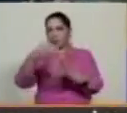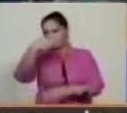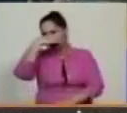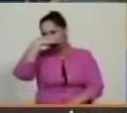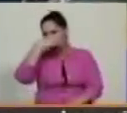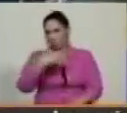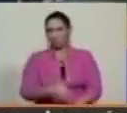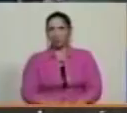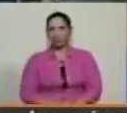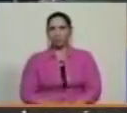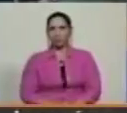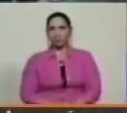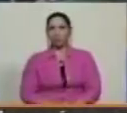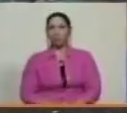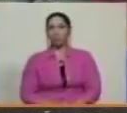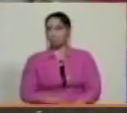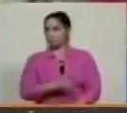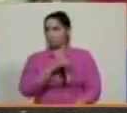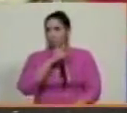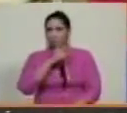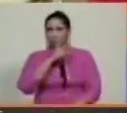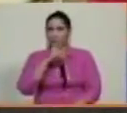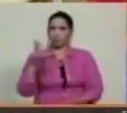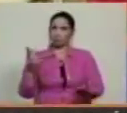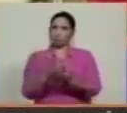Ni mafias violentas, digo yo.